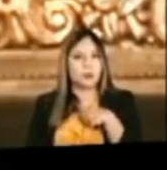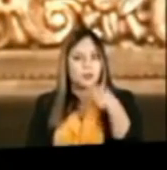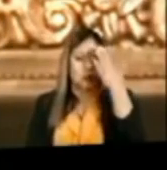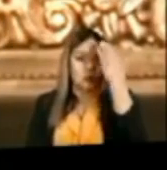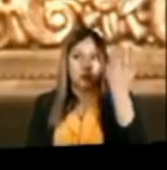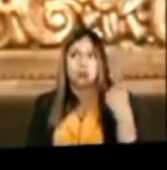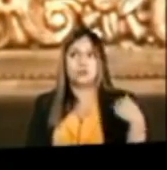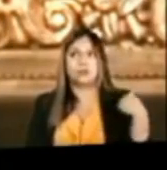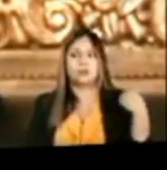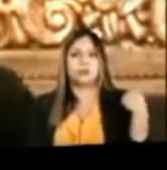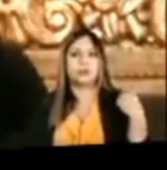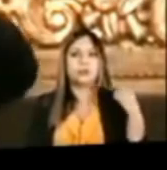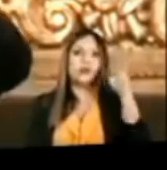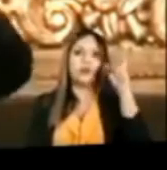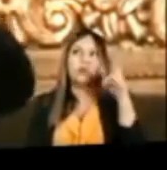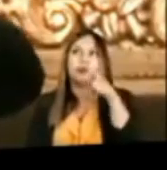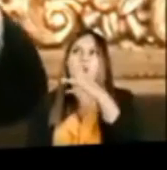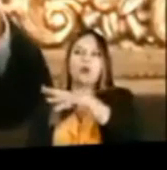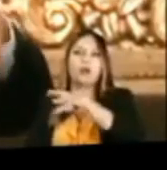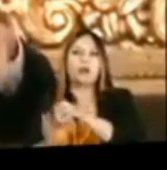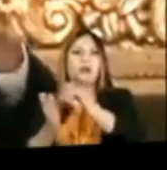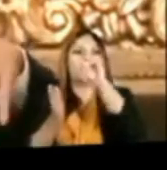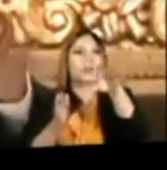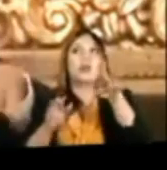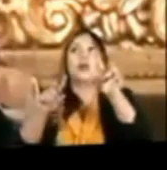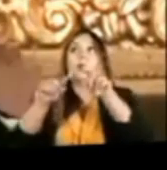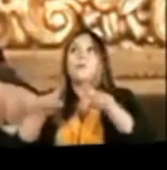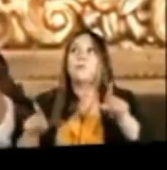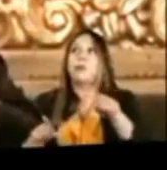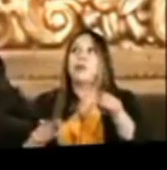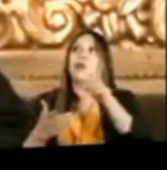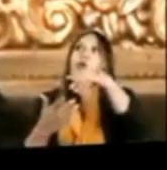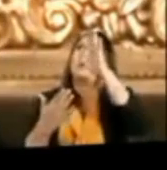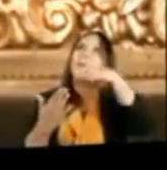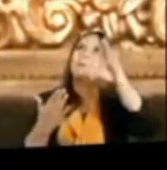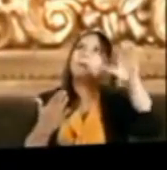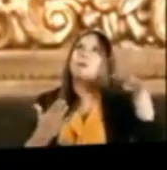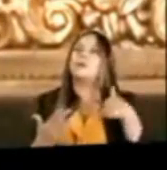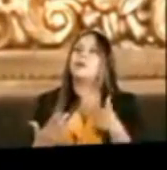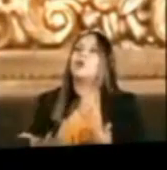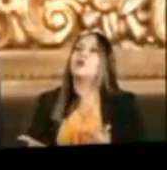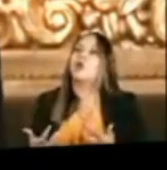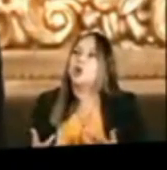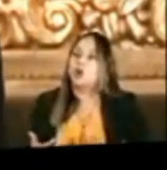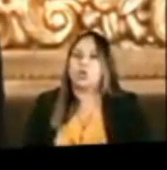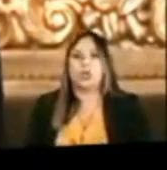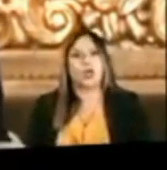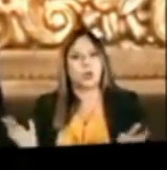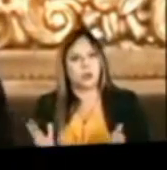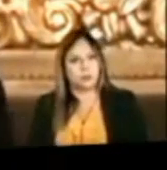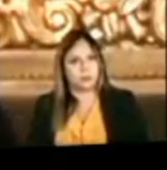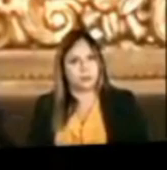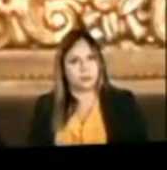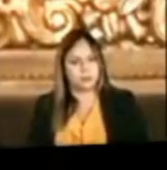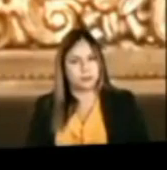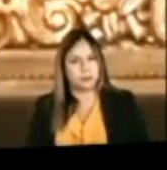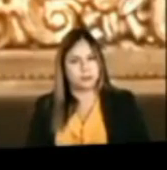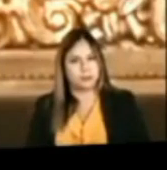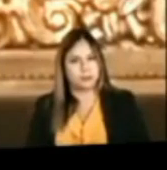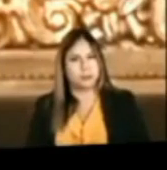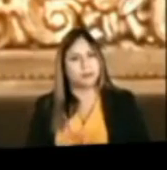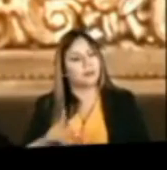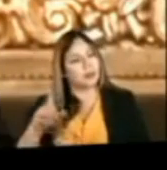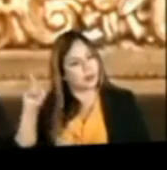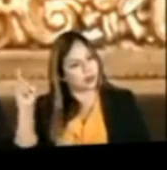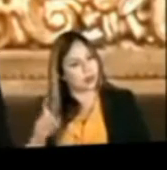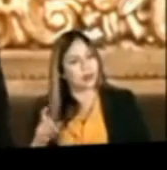una donación puede decir, vea, venga, pero pínteme lo que yo quiero que me pinte. Entonces, tenemos